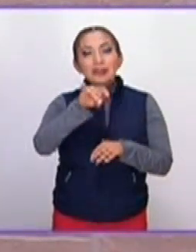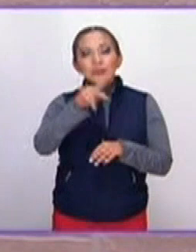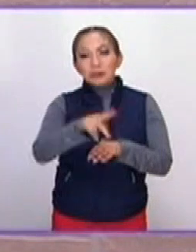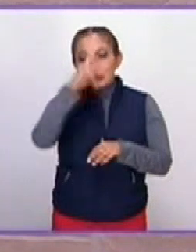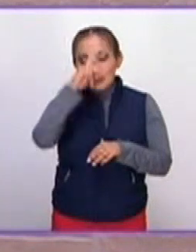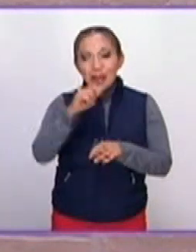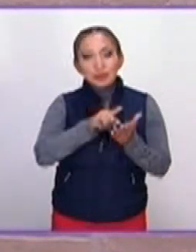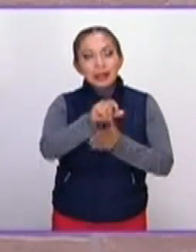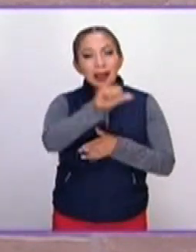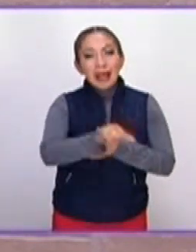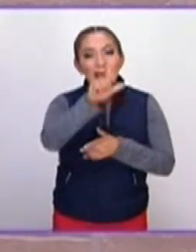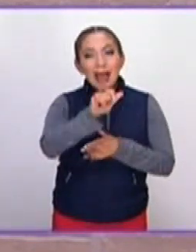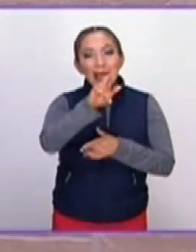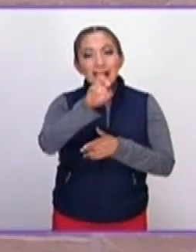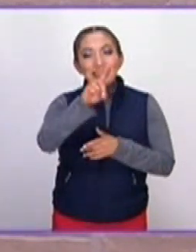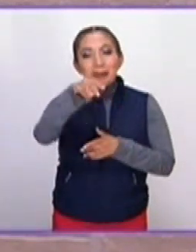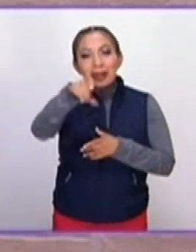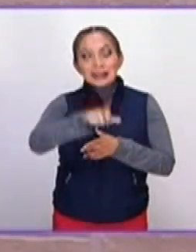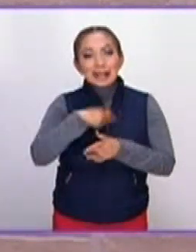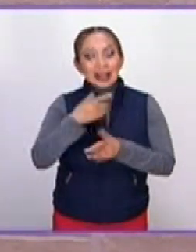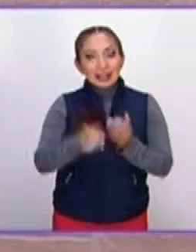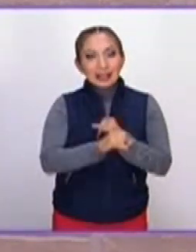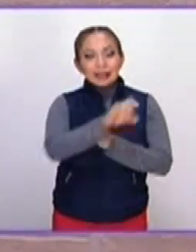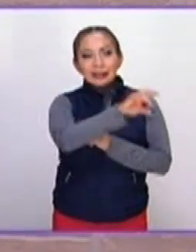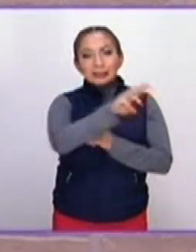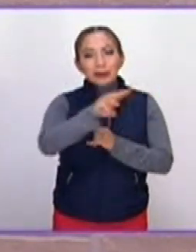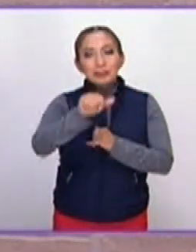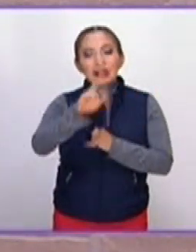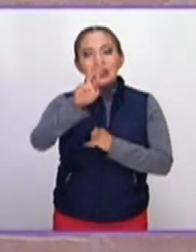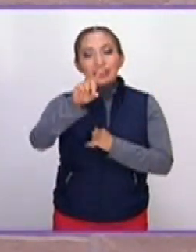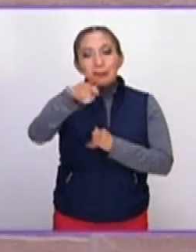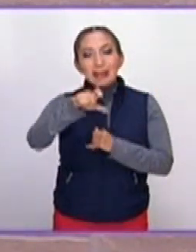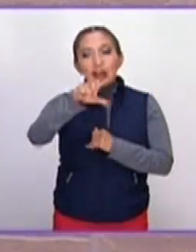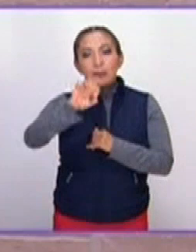México, en Twitter como @laredmx y en la página